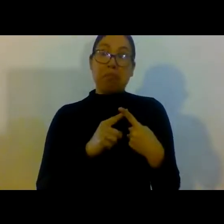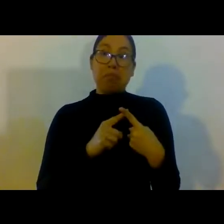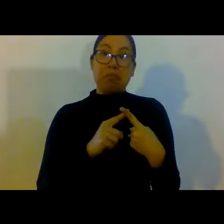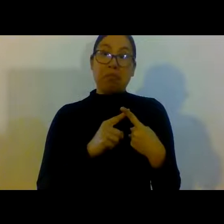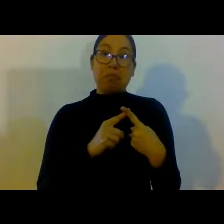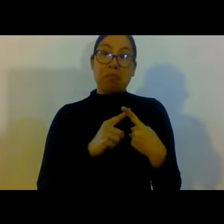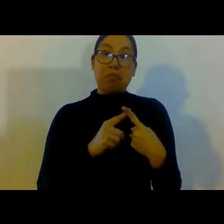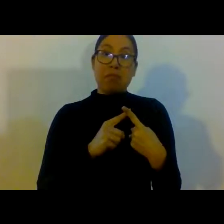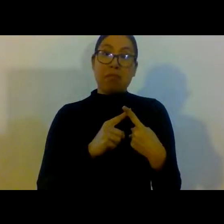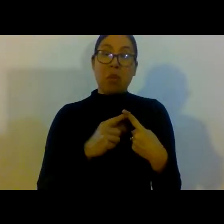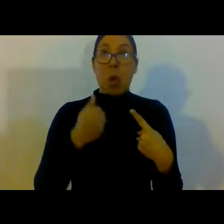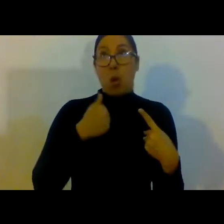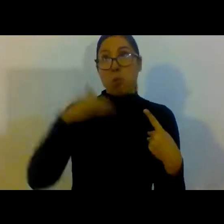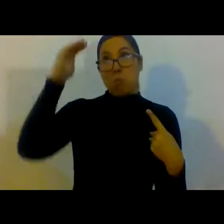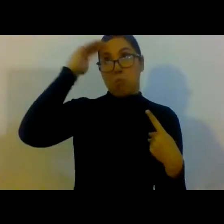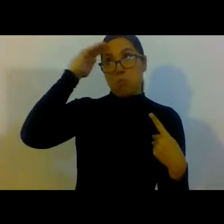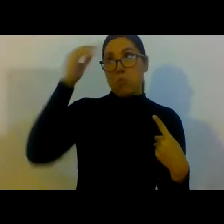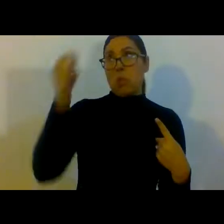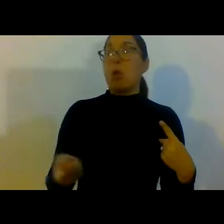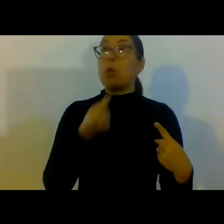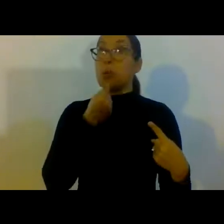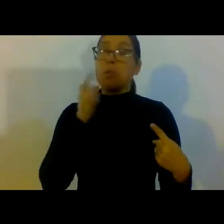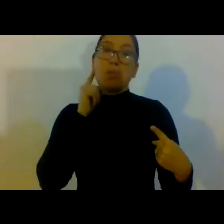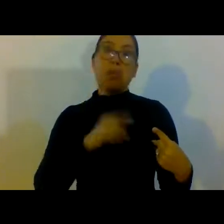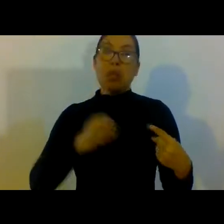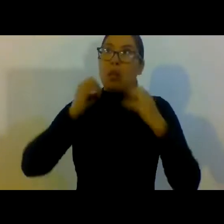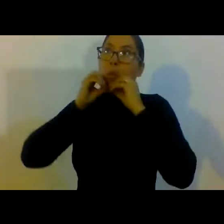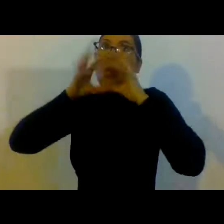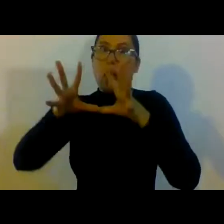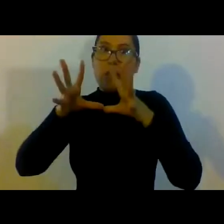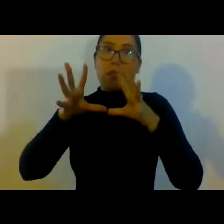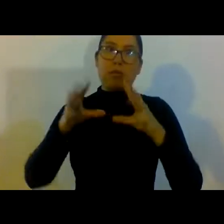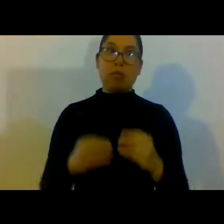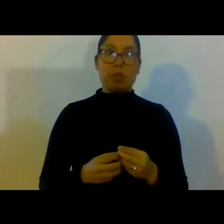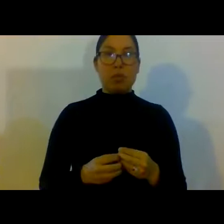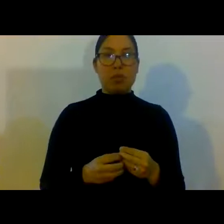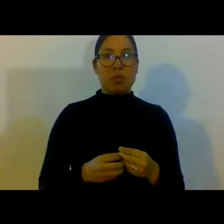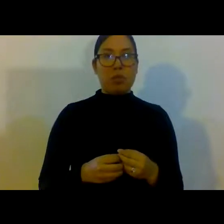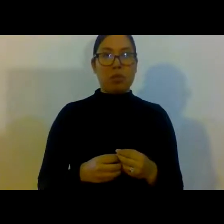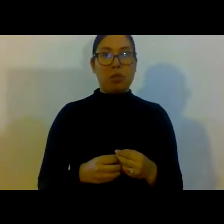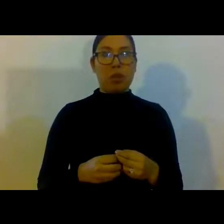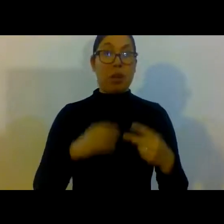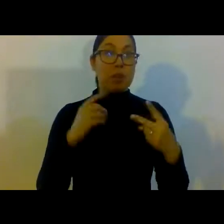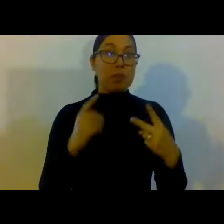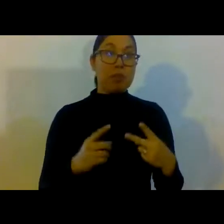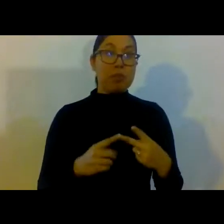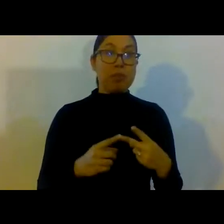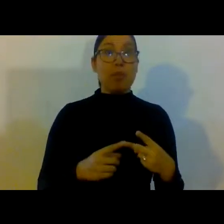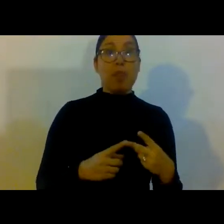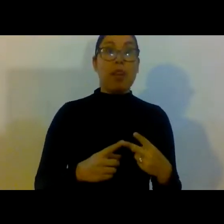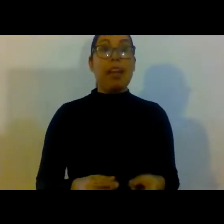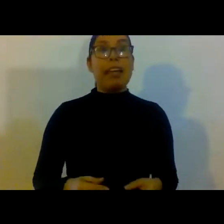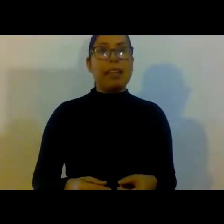que gritaba mucho, yo creí. Entonces volvemos, todo el trabajo está en el libro. ¿Qué te hizo pensar eso? Ah, por la portada, por